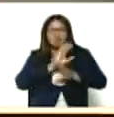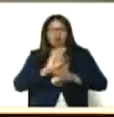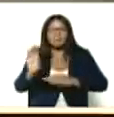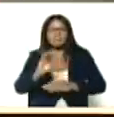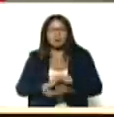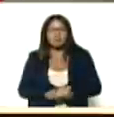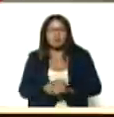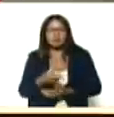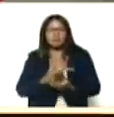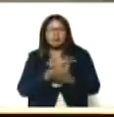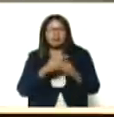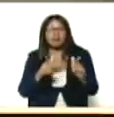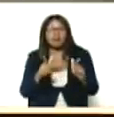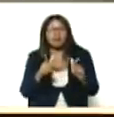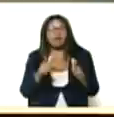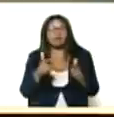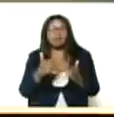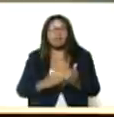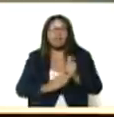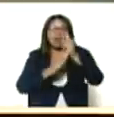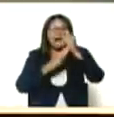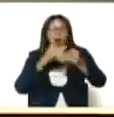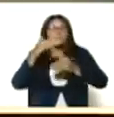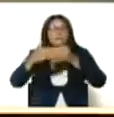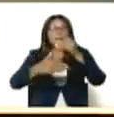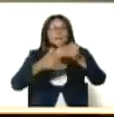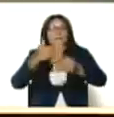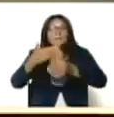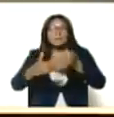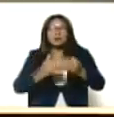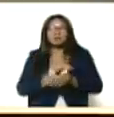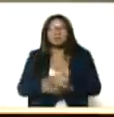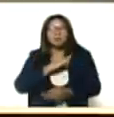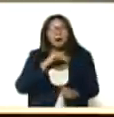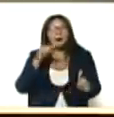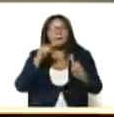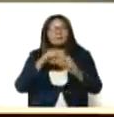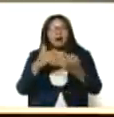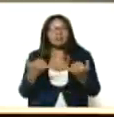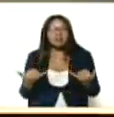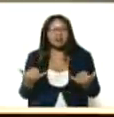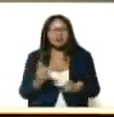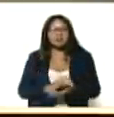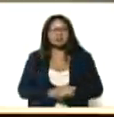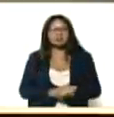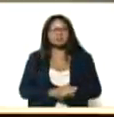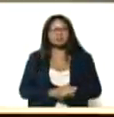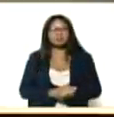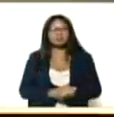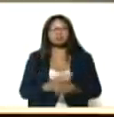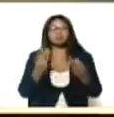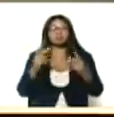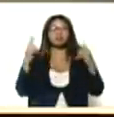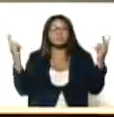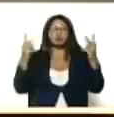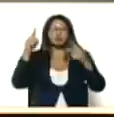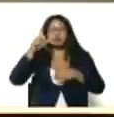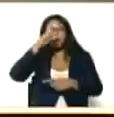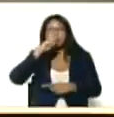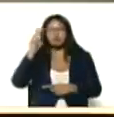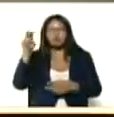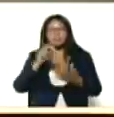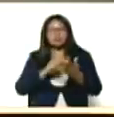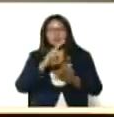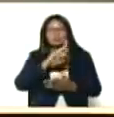este liderazgo, esta perseverancia continua nos va a llevar a grandes victorias este año